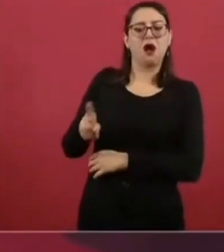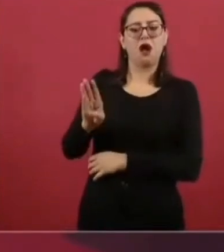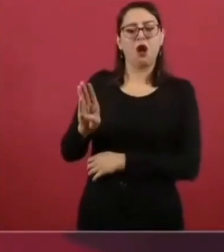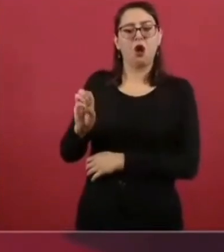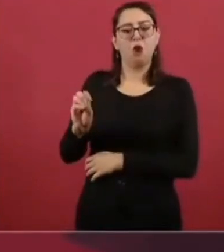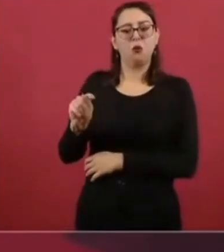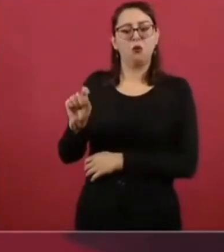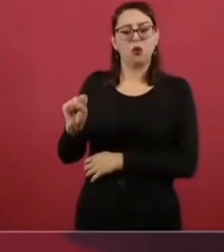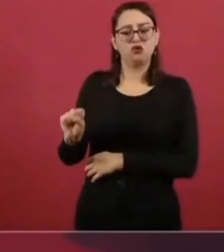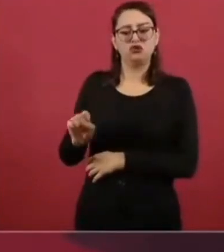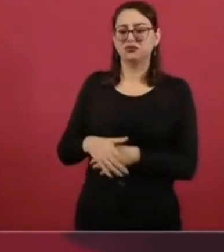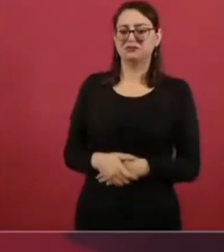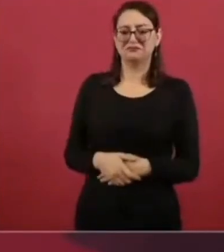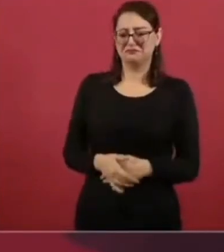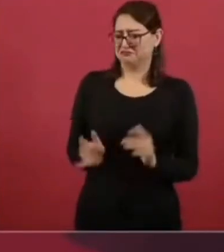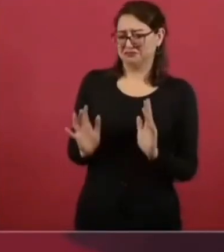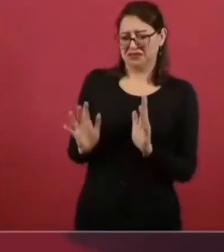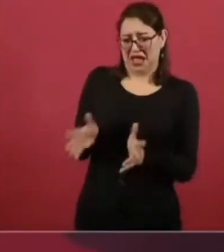con dinero,